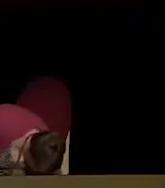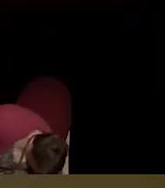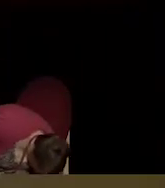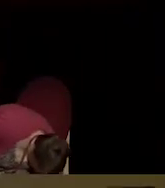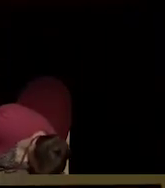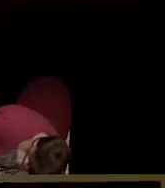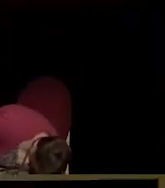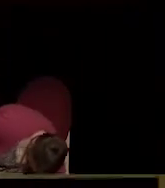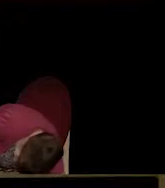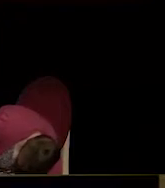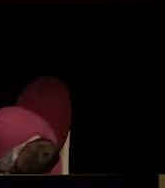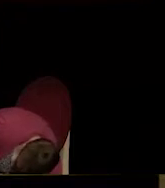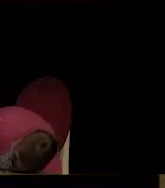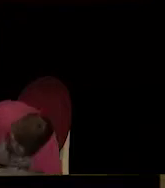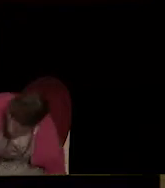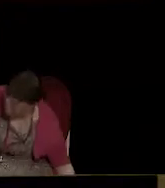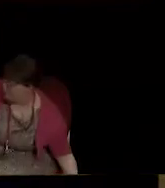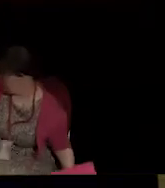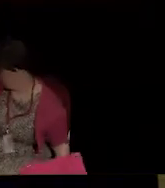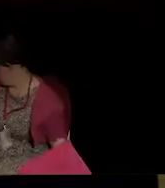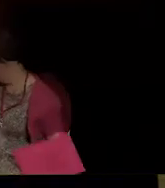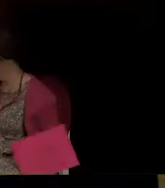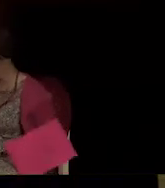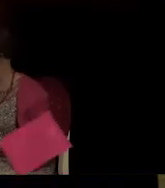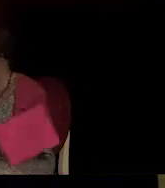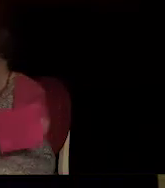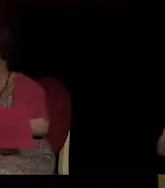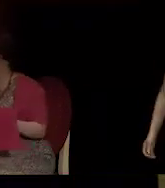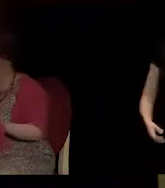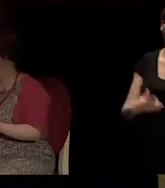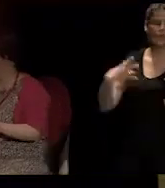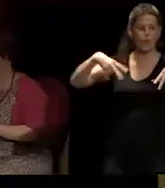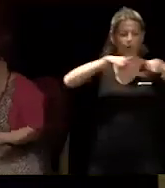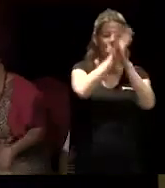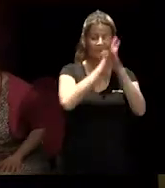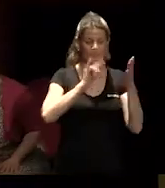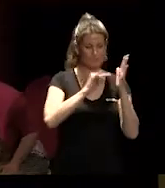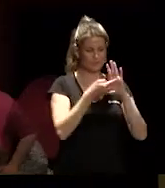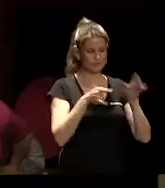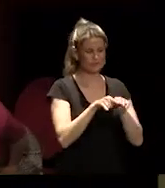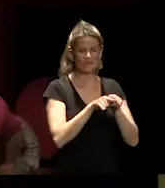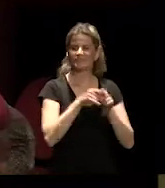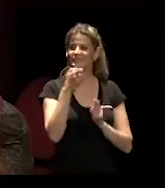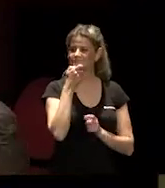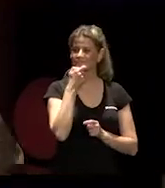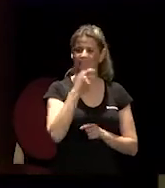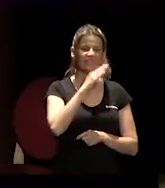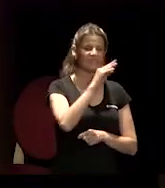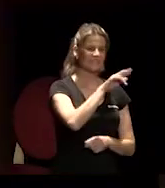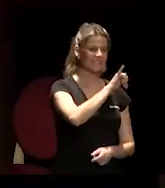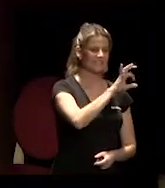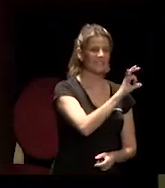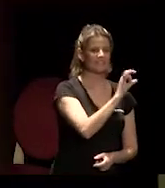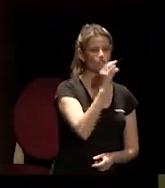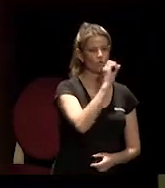Continuamos con el último proyecto, The New Carnival Company y Viva Disability Carnival Club. Chris Slan y